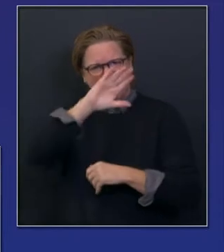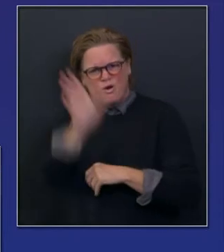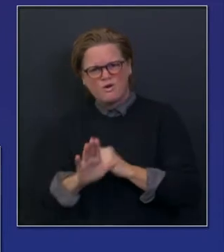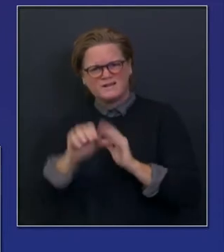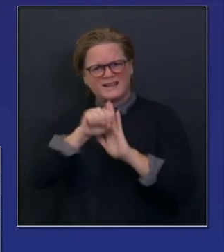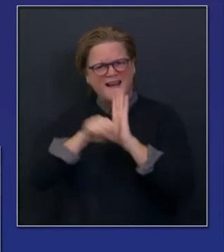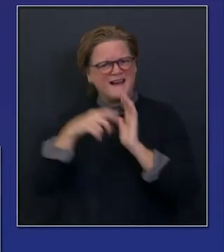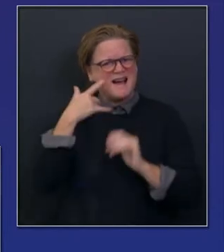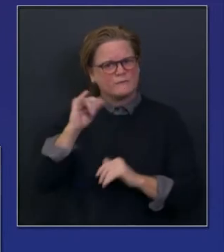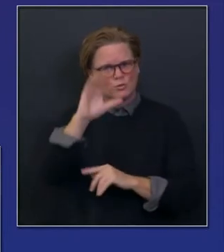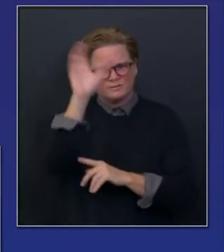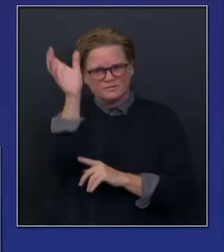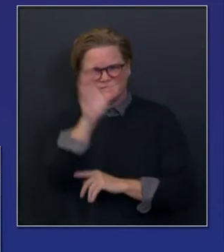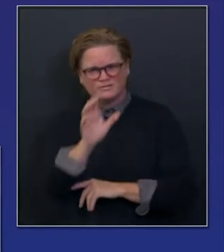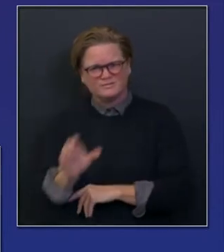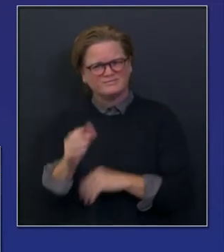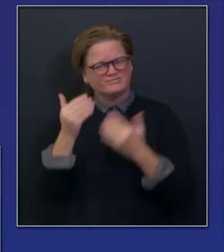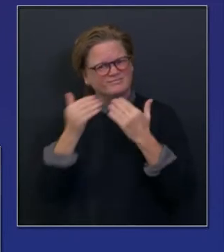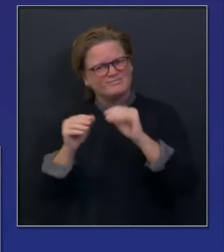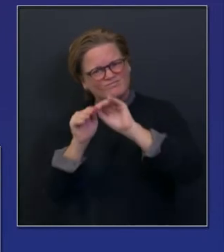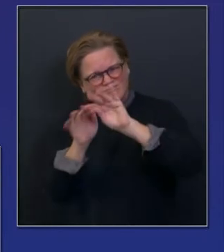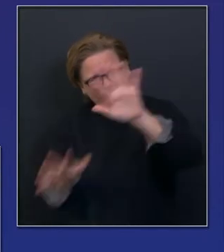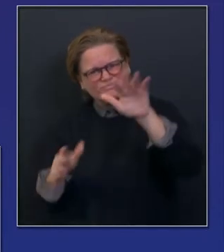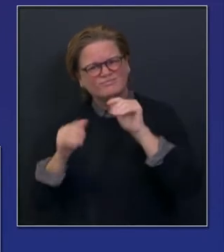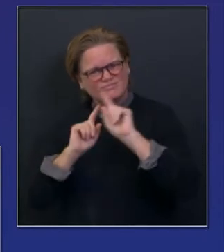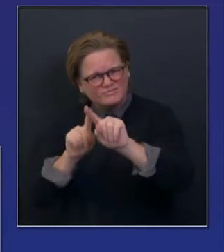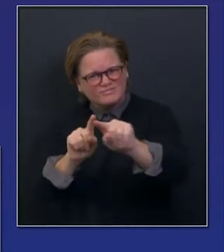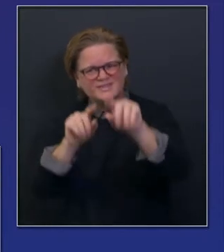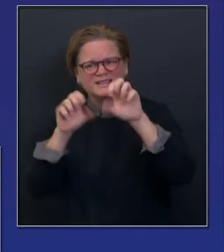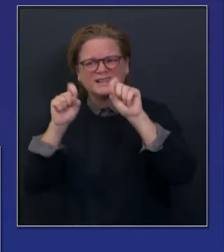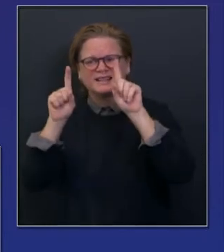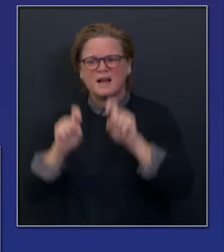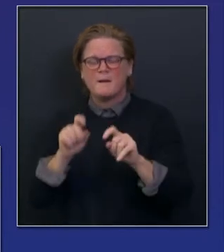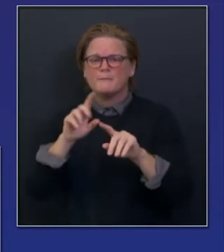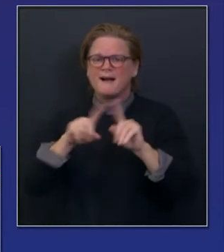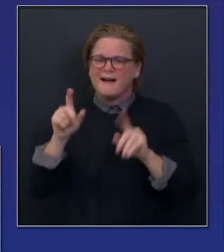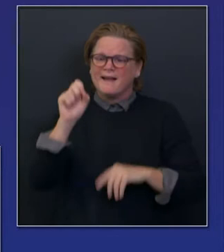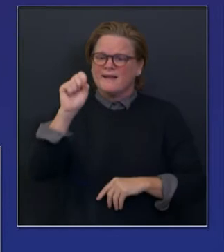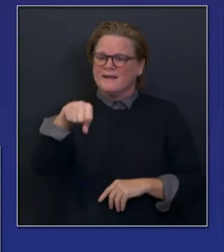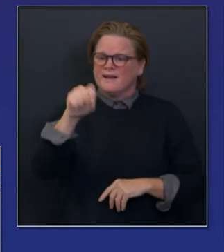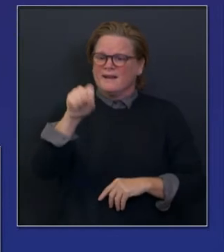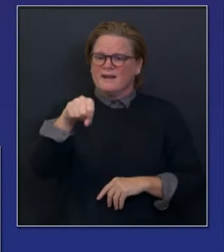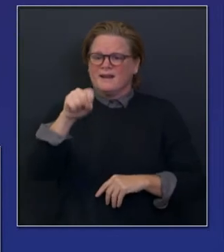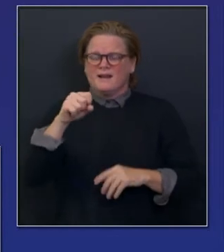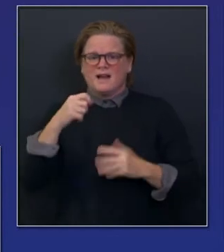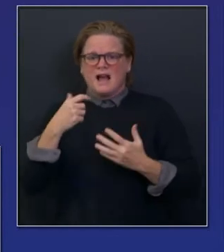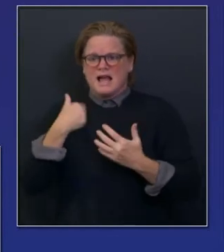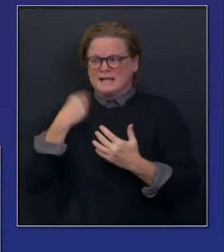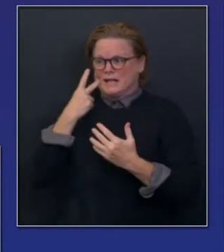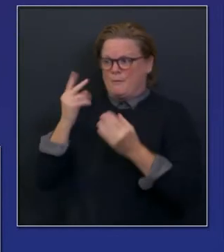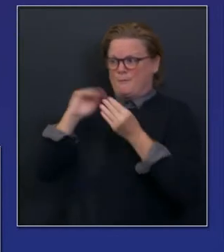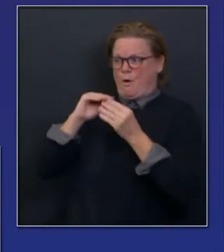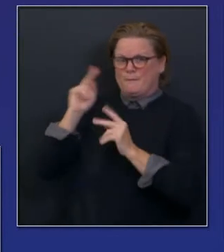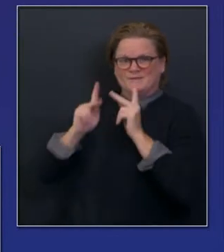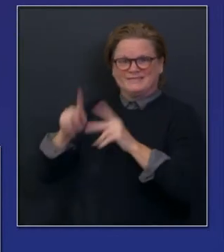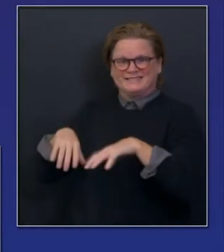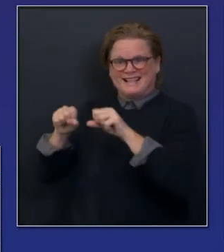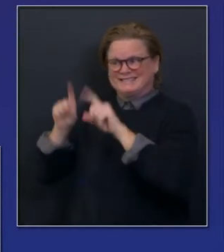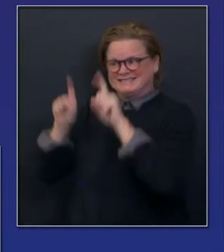estado estén protegiéndose, avalándose de estas pruebas. Pero el índice de